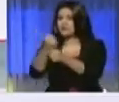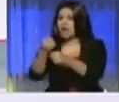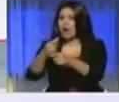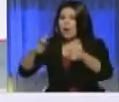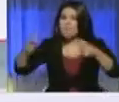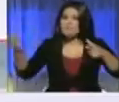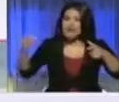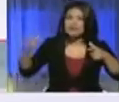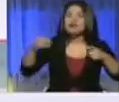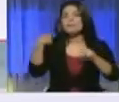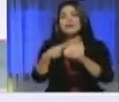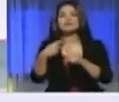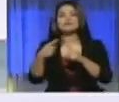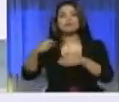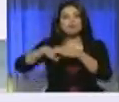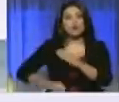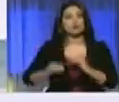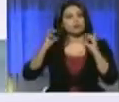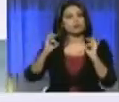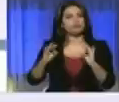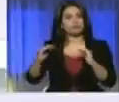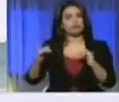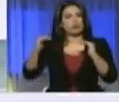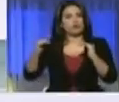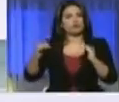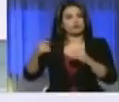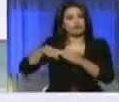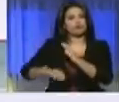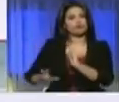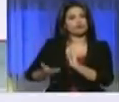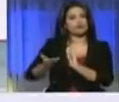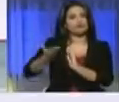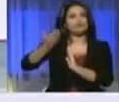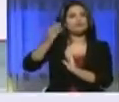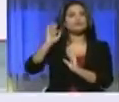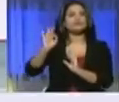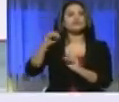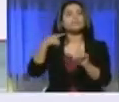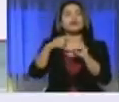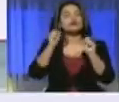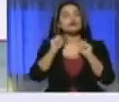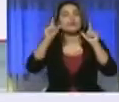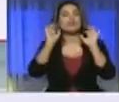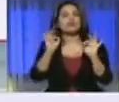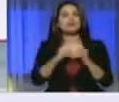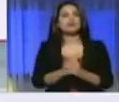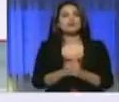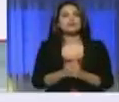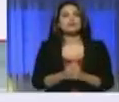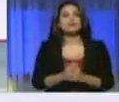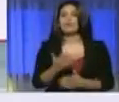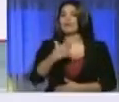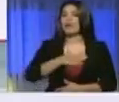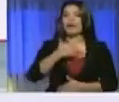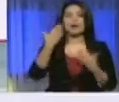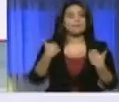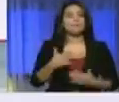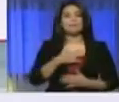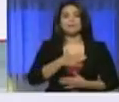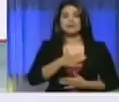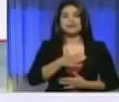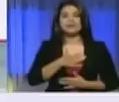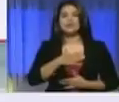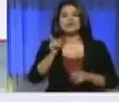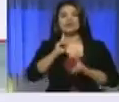continua, permanente y sorprendente. Porque a mí no me toca llamar